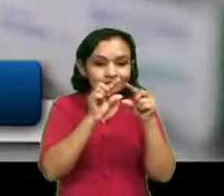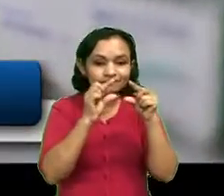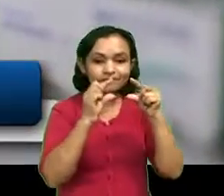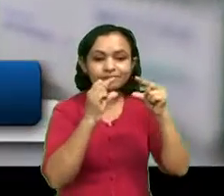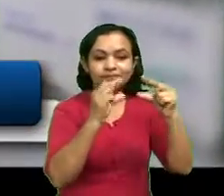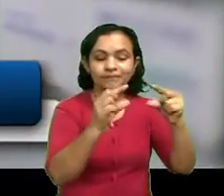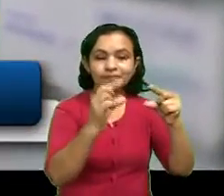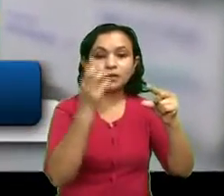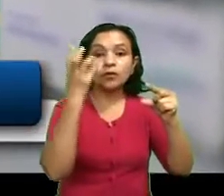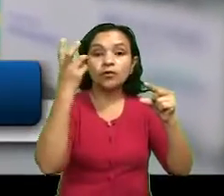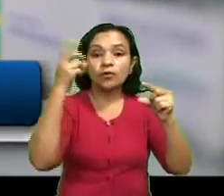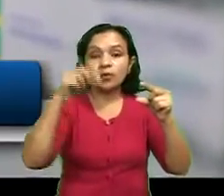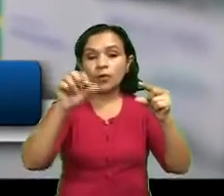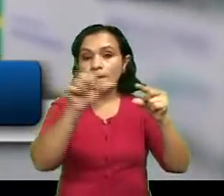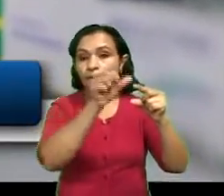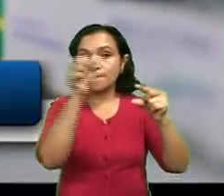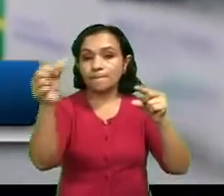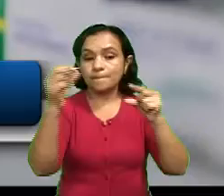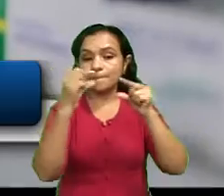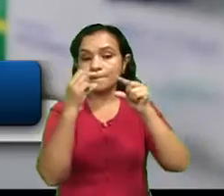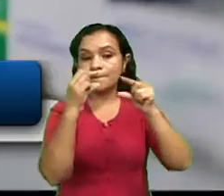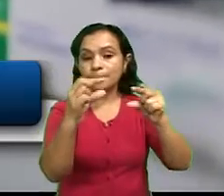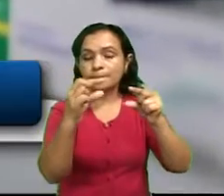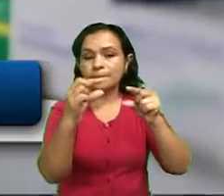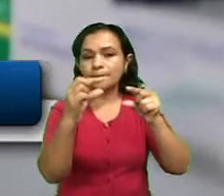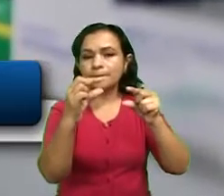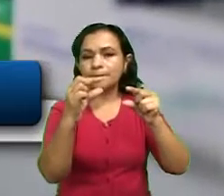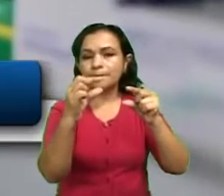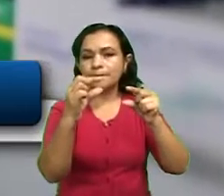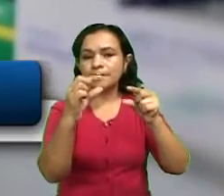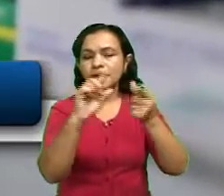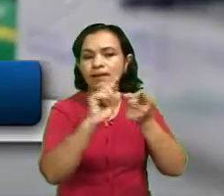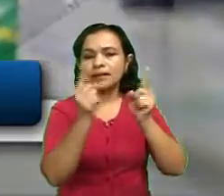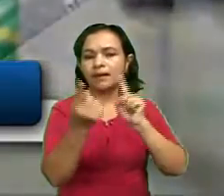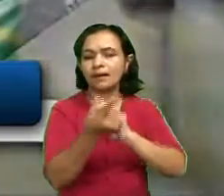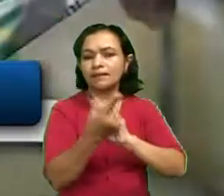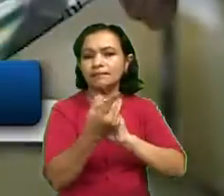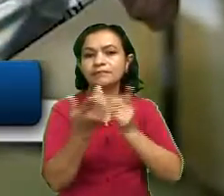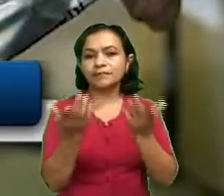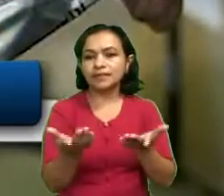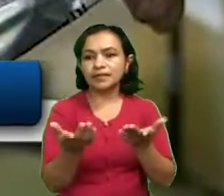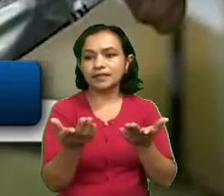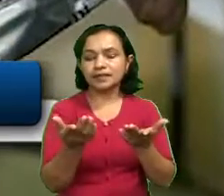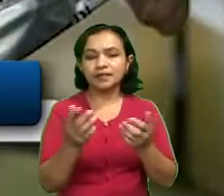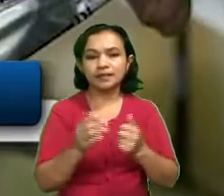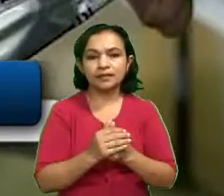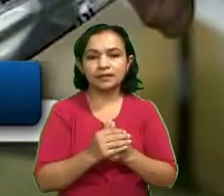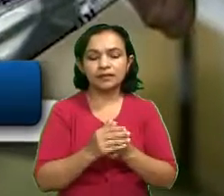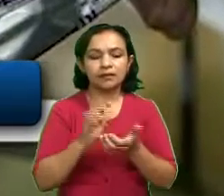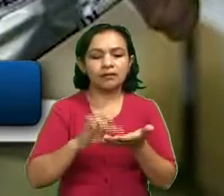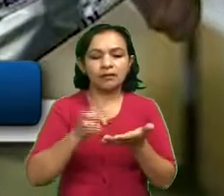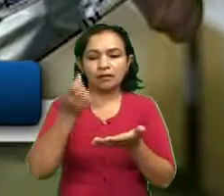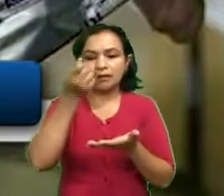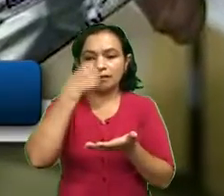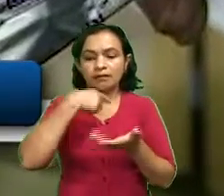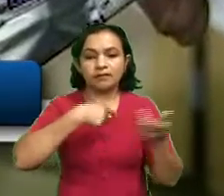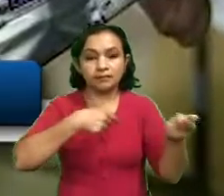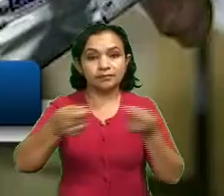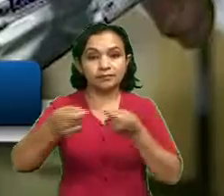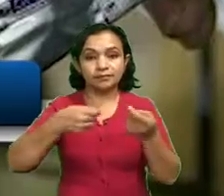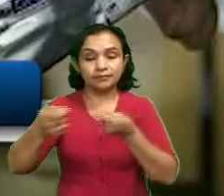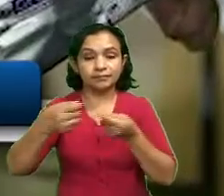sobre la fecha de vencimiento algo adicional que le cambian ellos. que digamos el farmacéutico o la persona